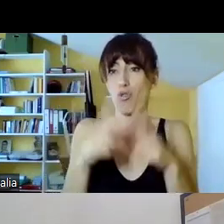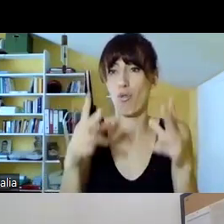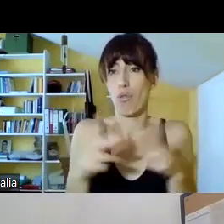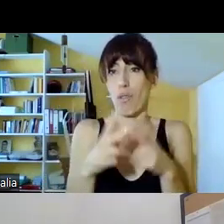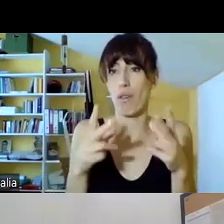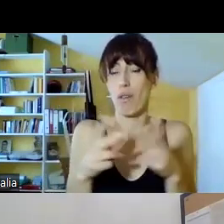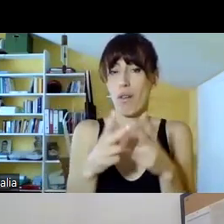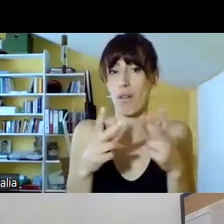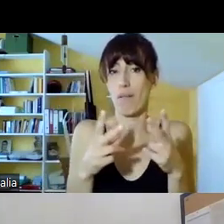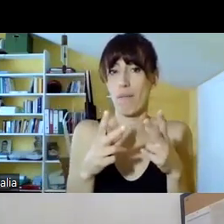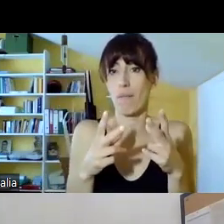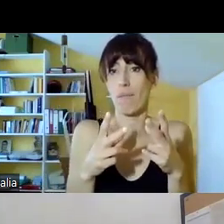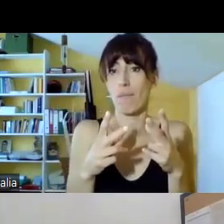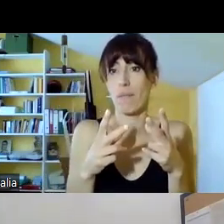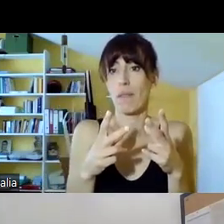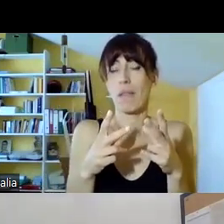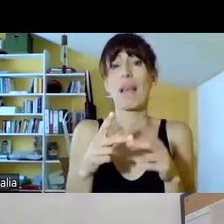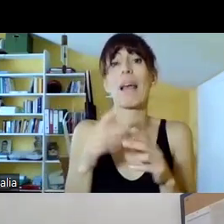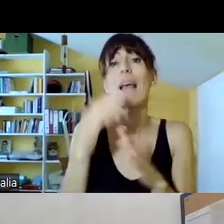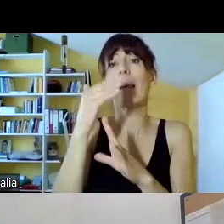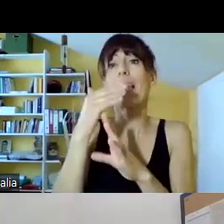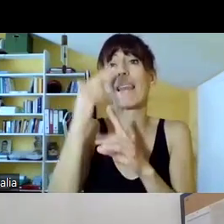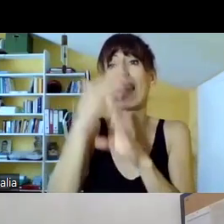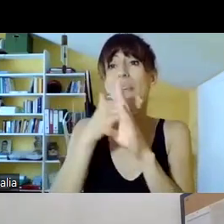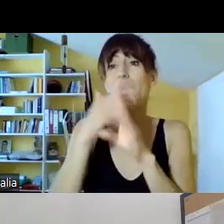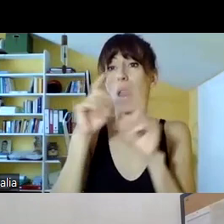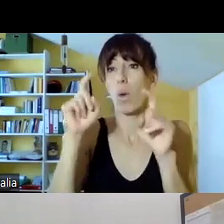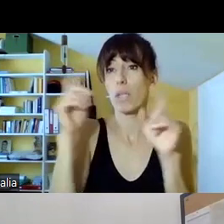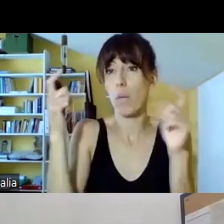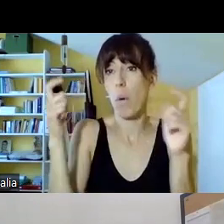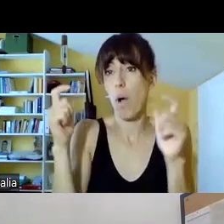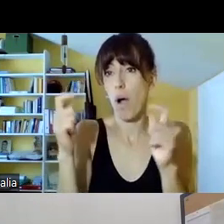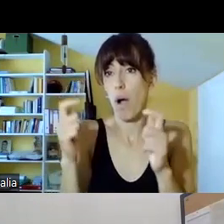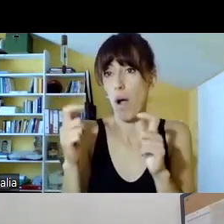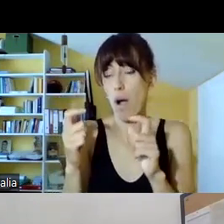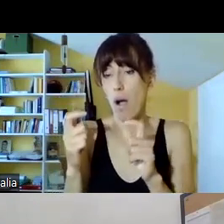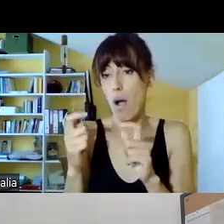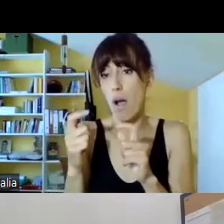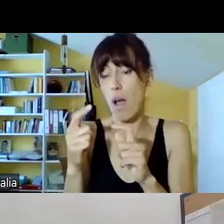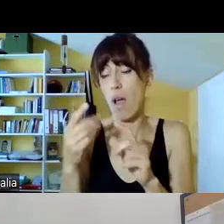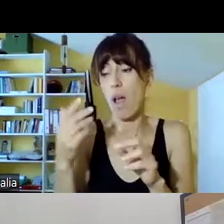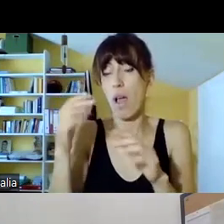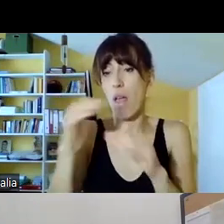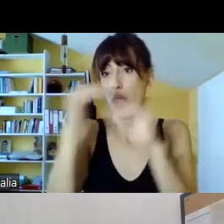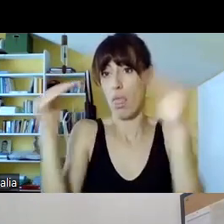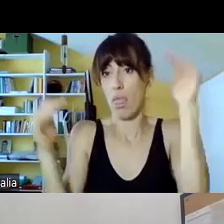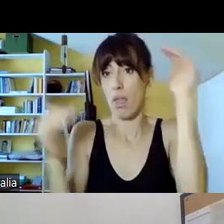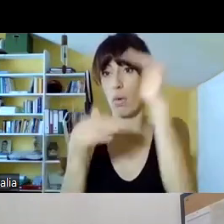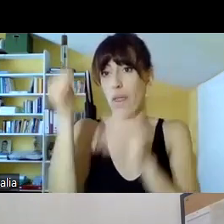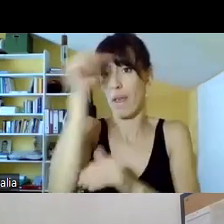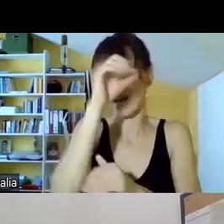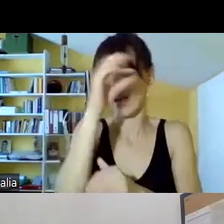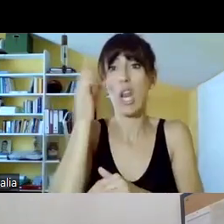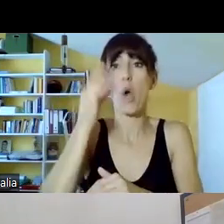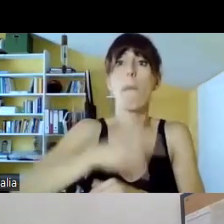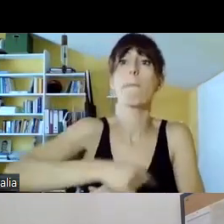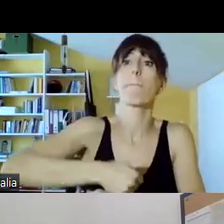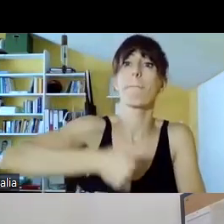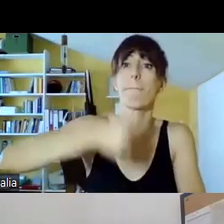que desciende el nivel educativo, las desigualdades de género aumentan